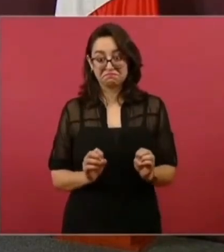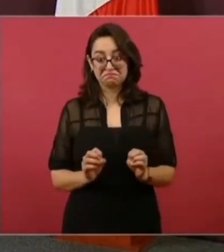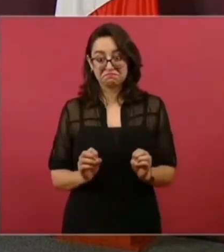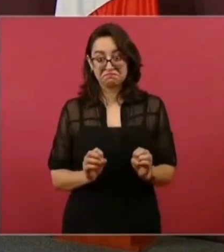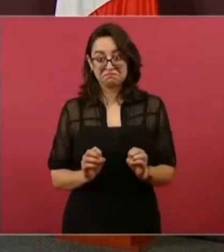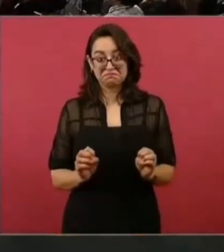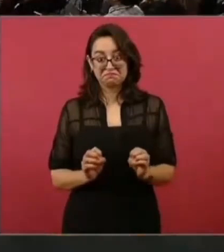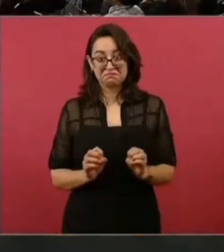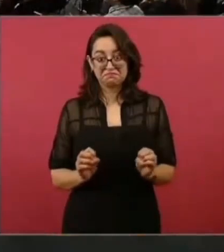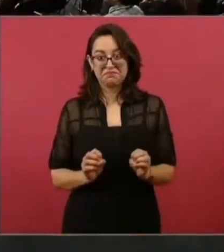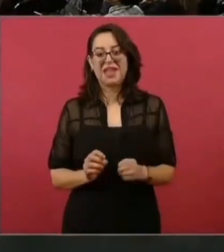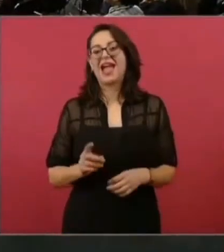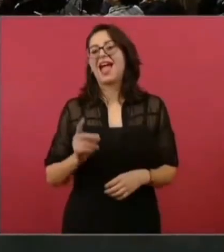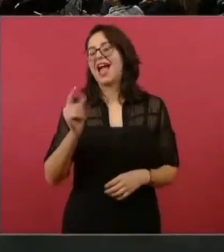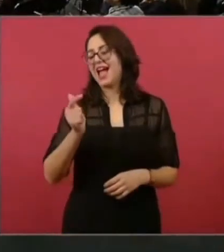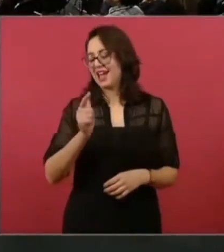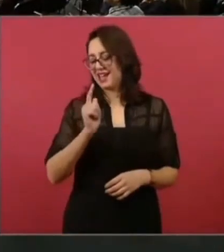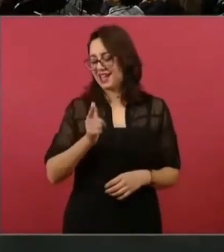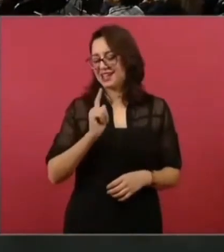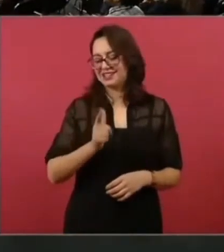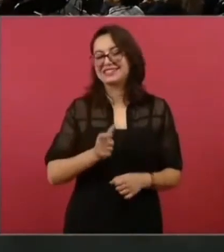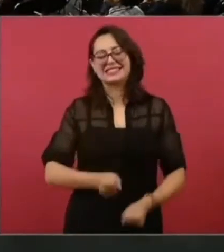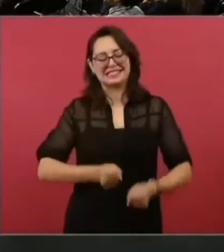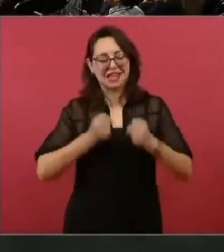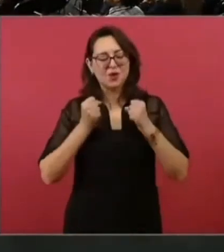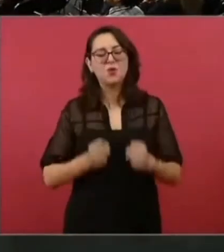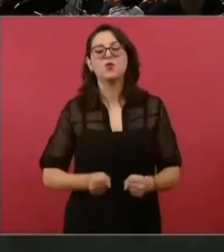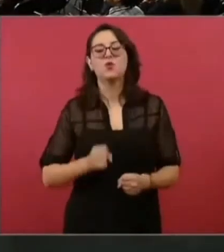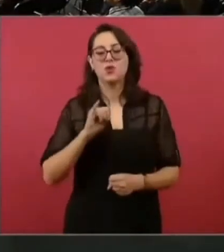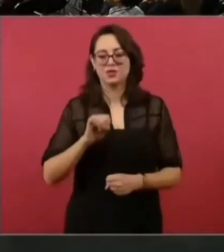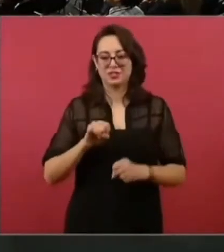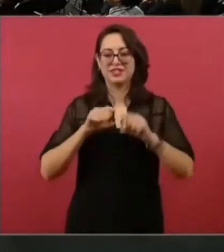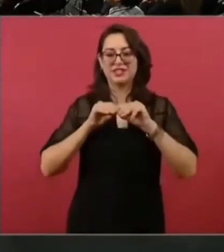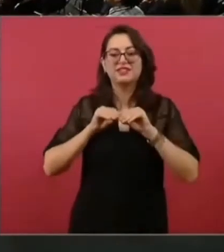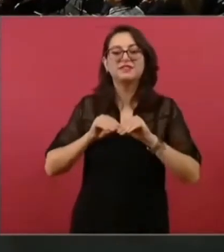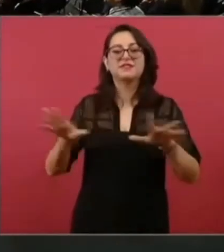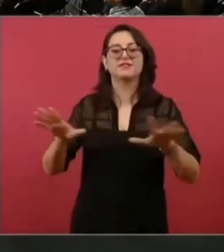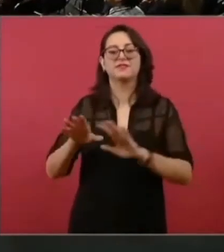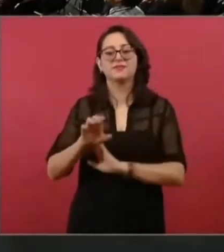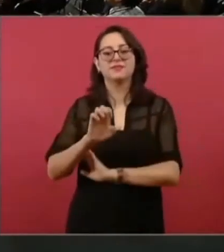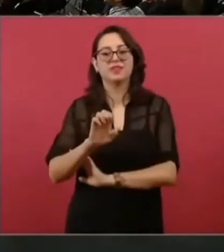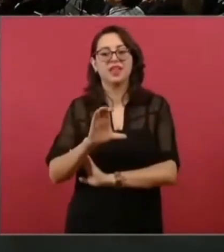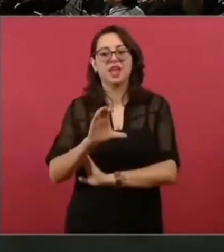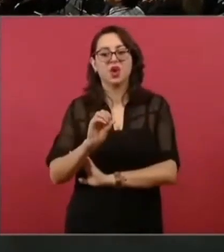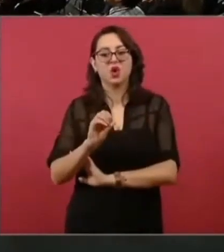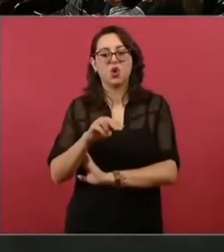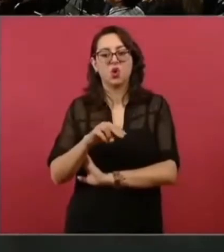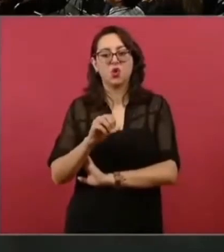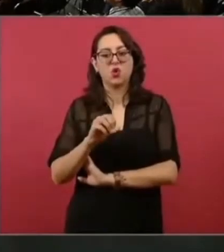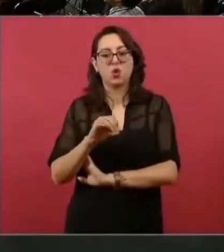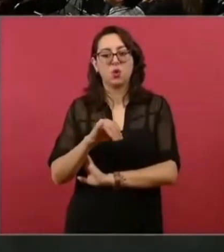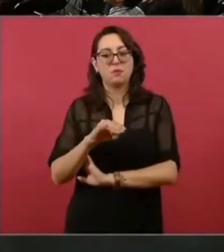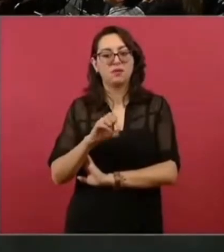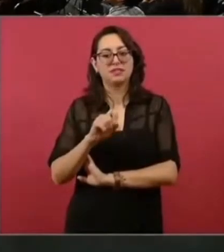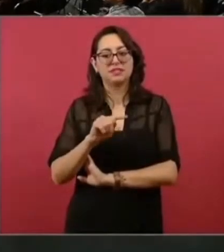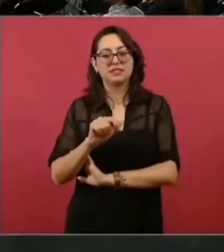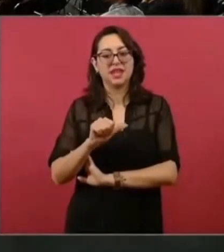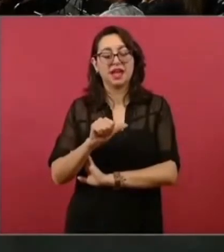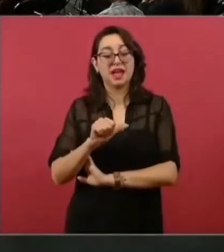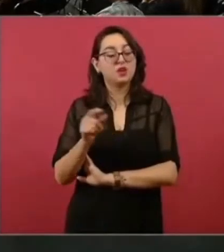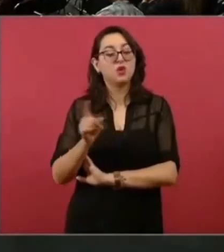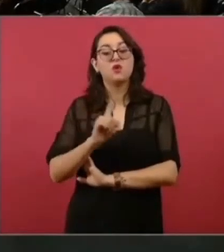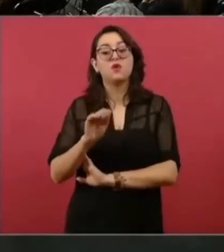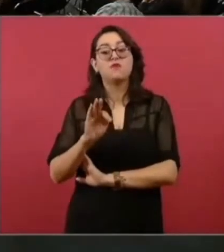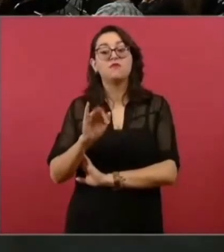A ver, ya sé dónde viene. El Economista. No, el otro,